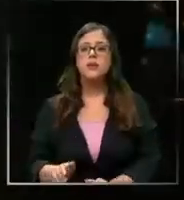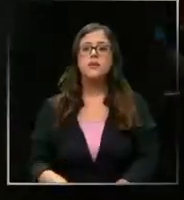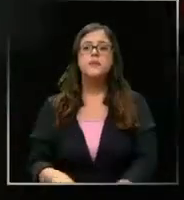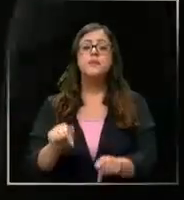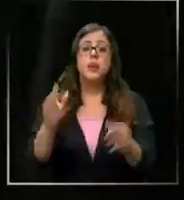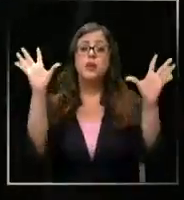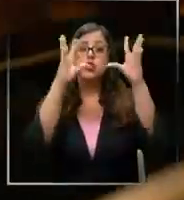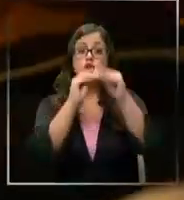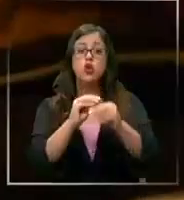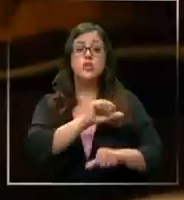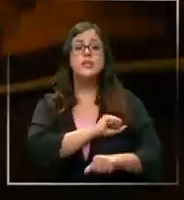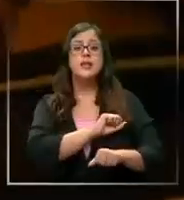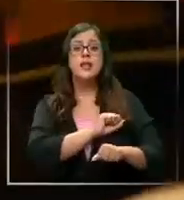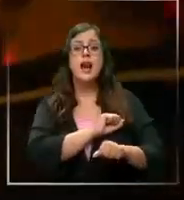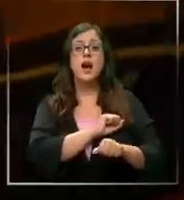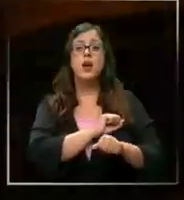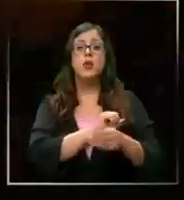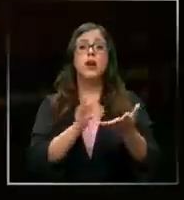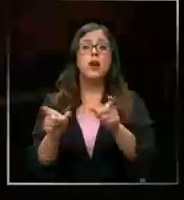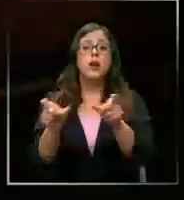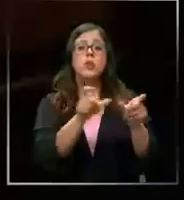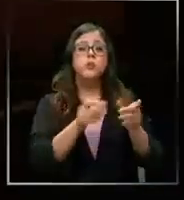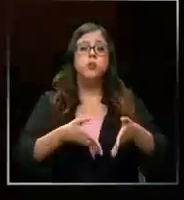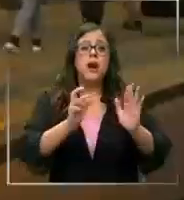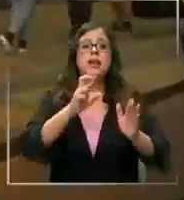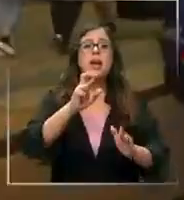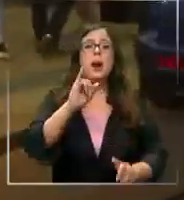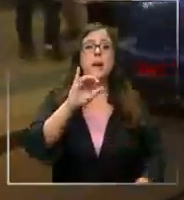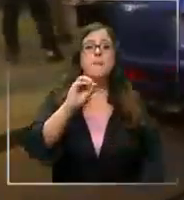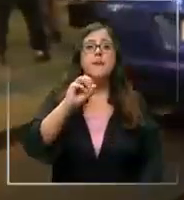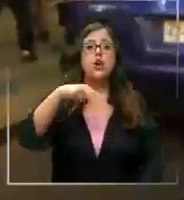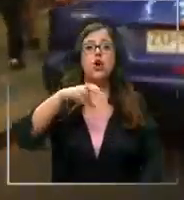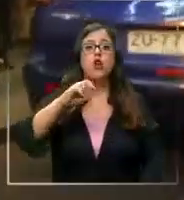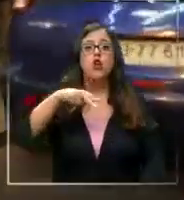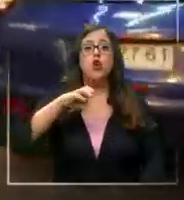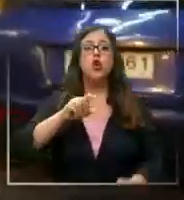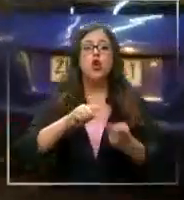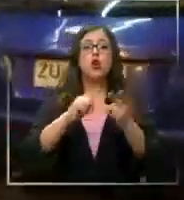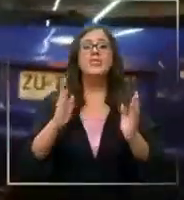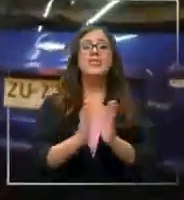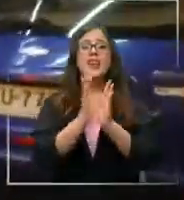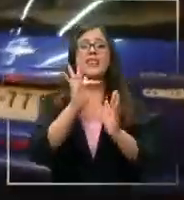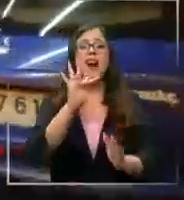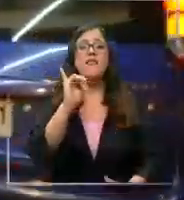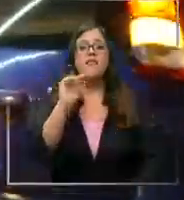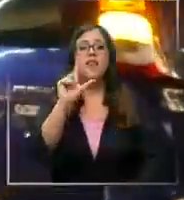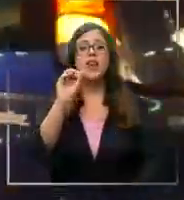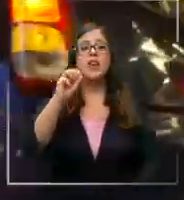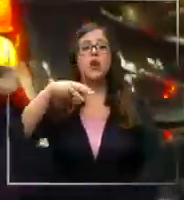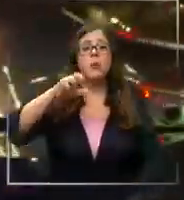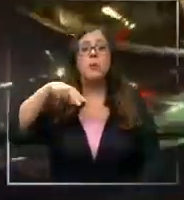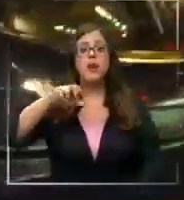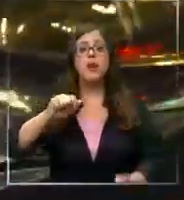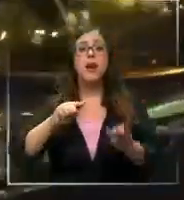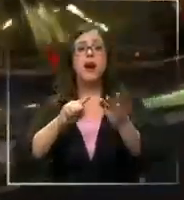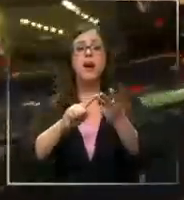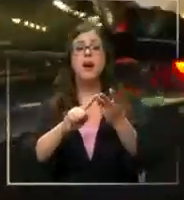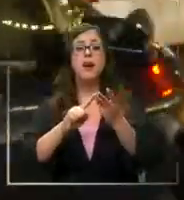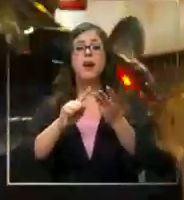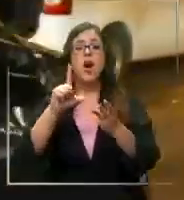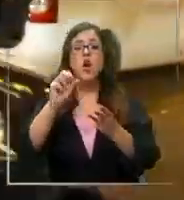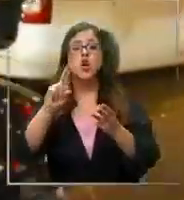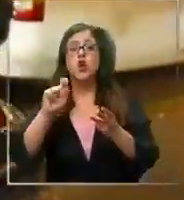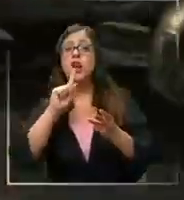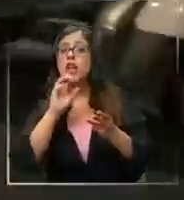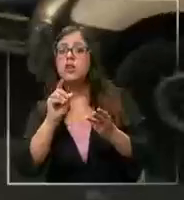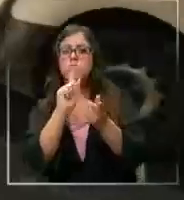Apenas cae la noche en Santiago, el perímetro de Pío Nono, Santa Filomena y Loreto cambia de personalidad. A medida que uno se adentra en